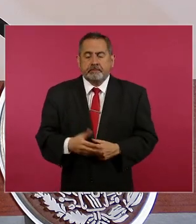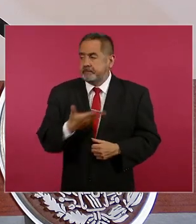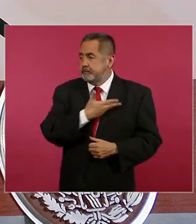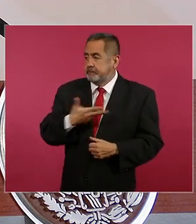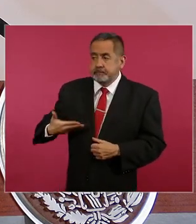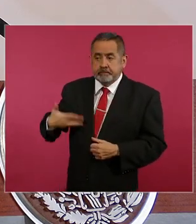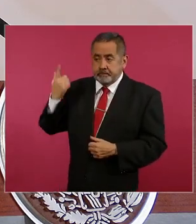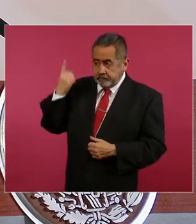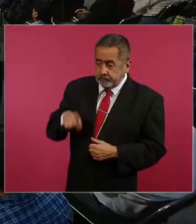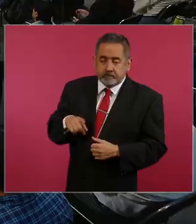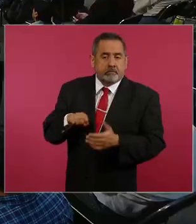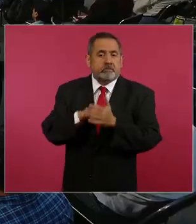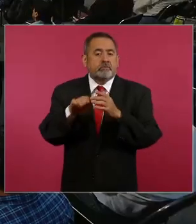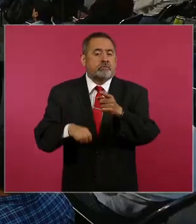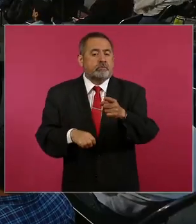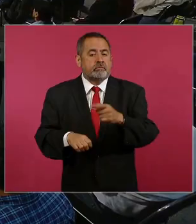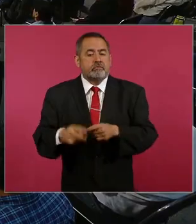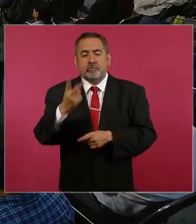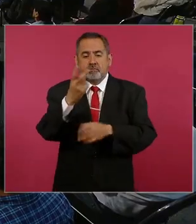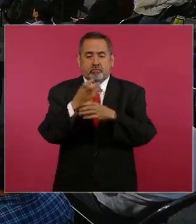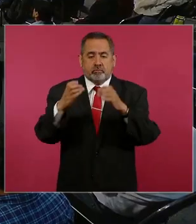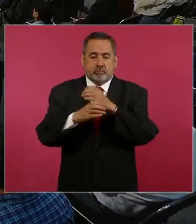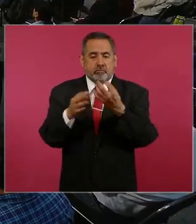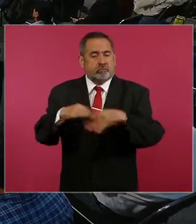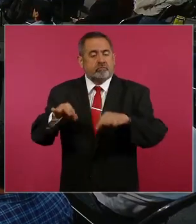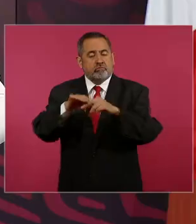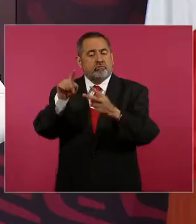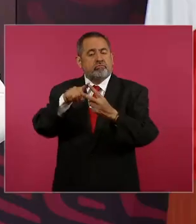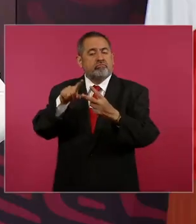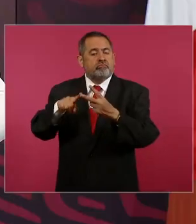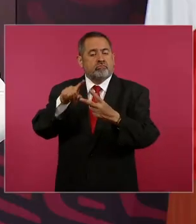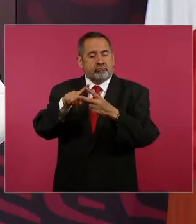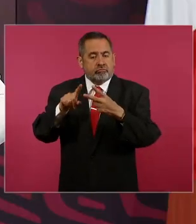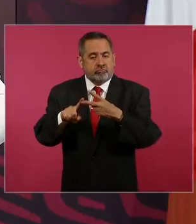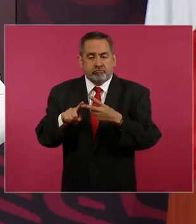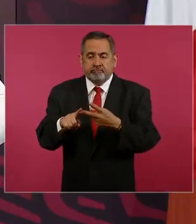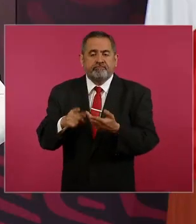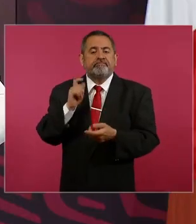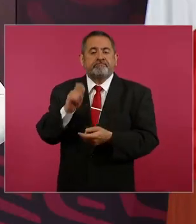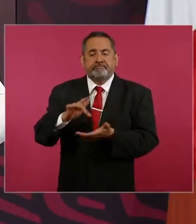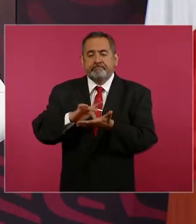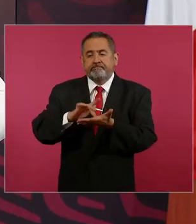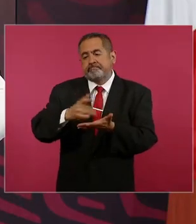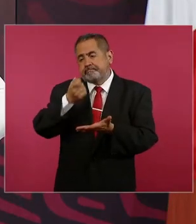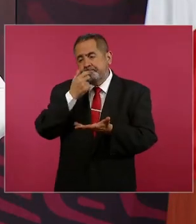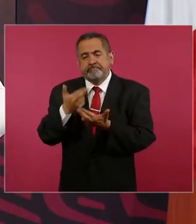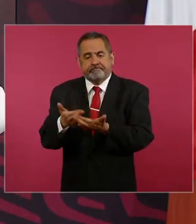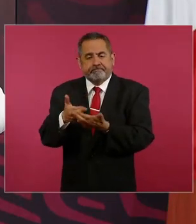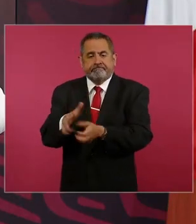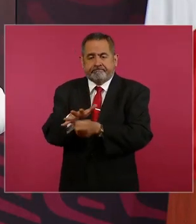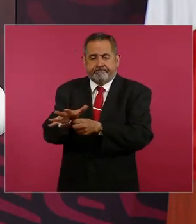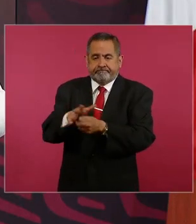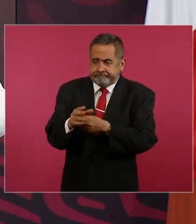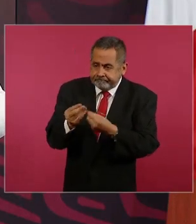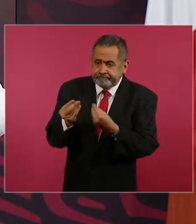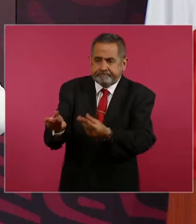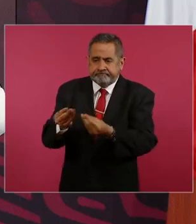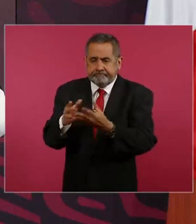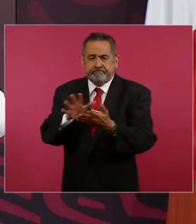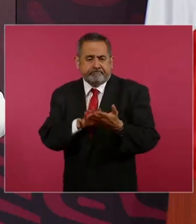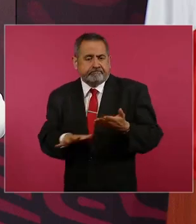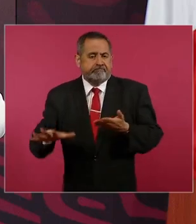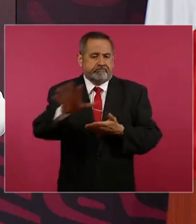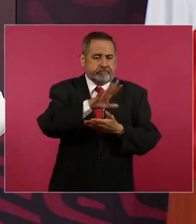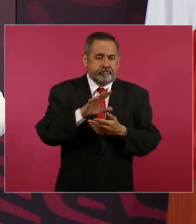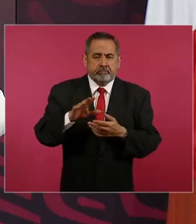ordenó por ejemplo dos cosas importantes que haya abasto de medicamentos en todas